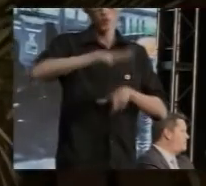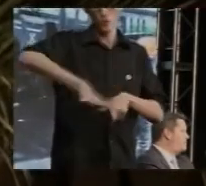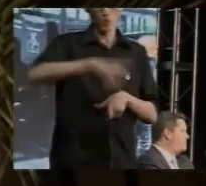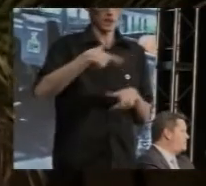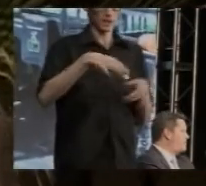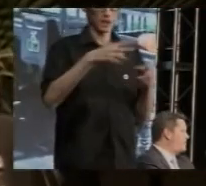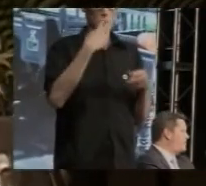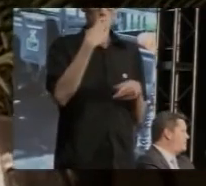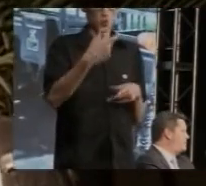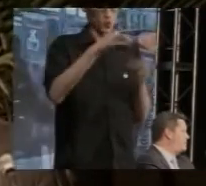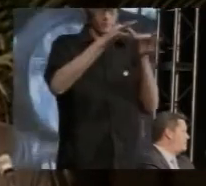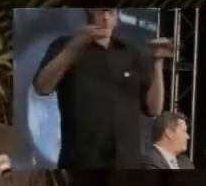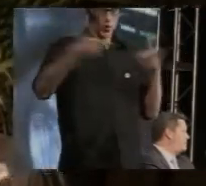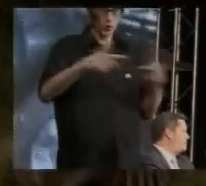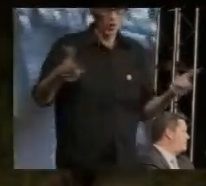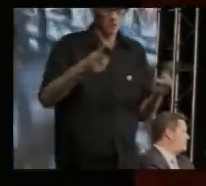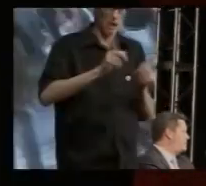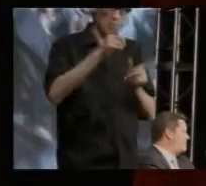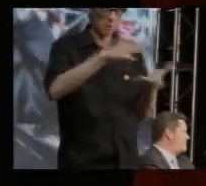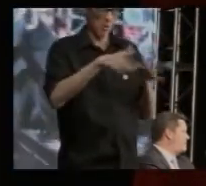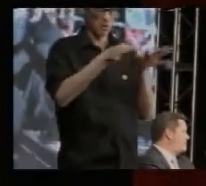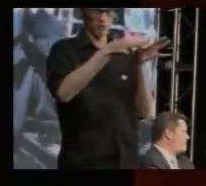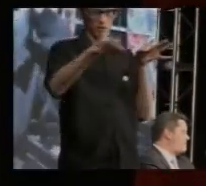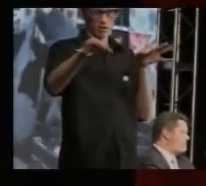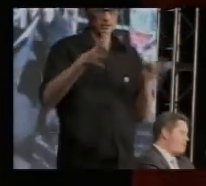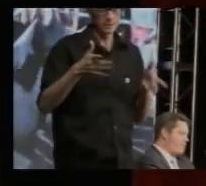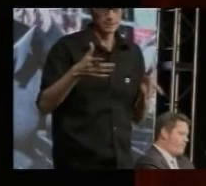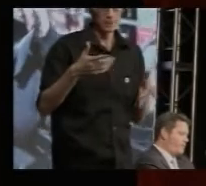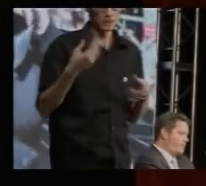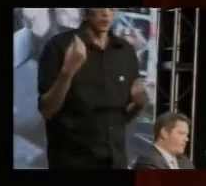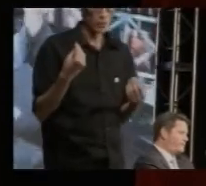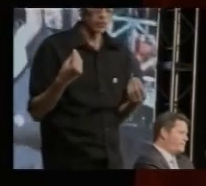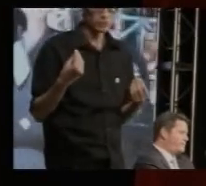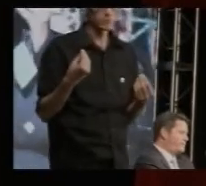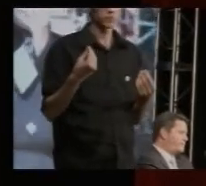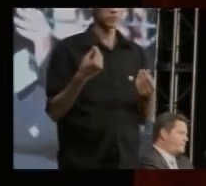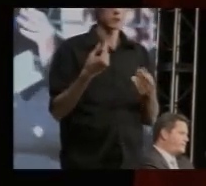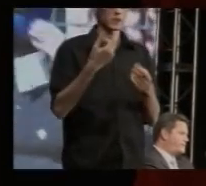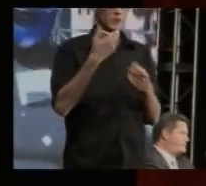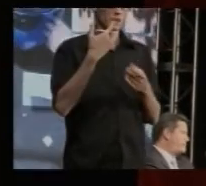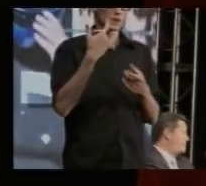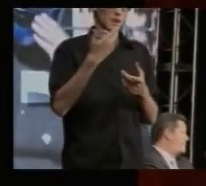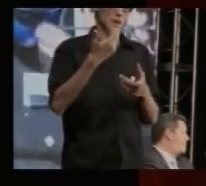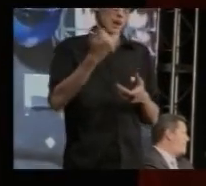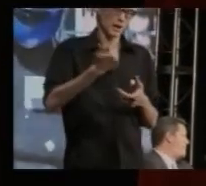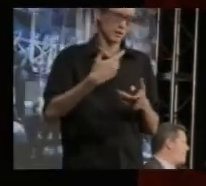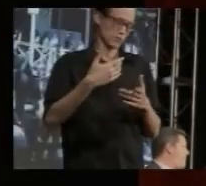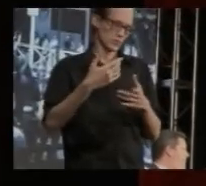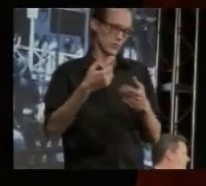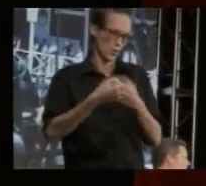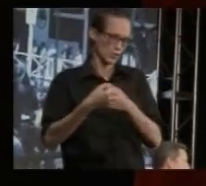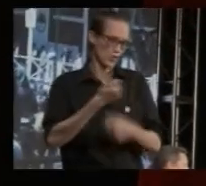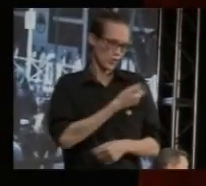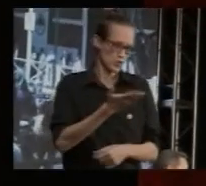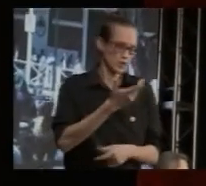solo conexiones irregulares, a través de el pilar social. Ya se ha hecho el trabajo